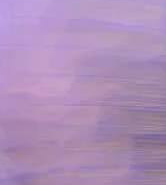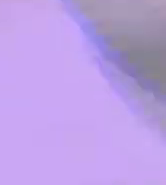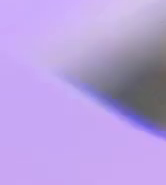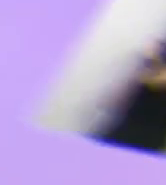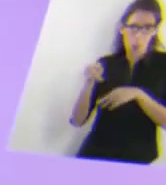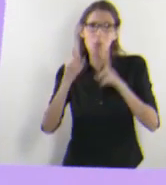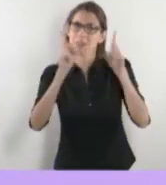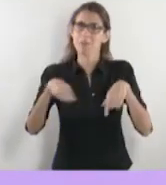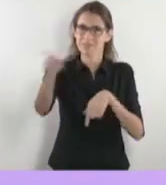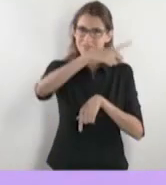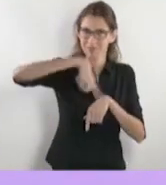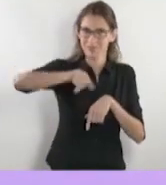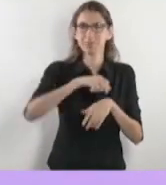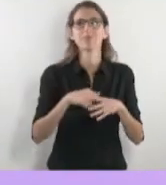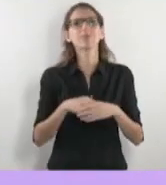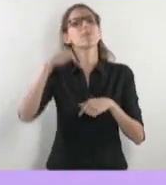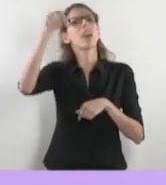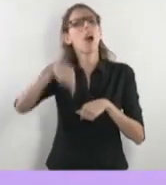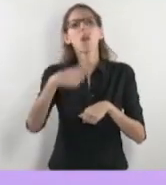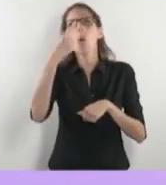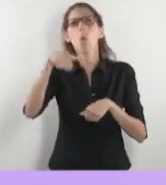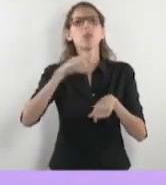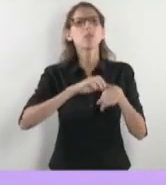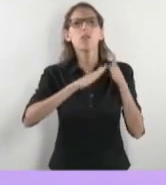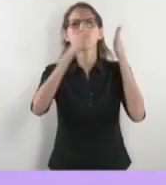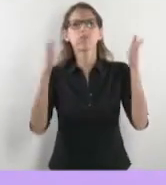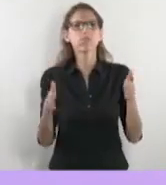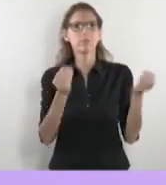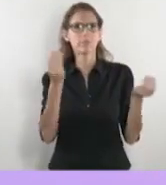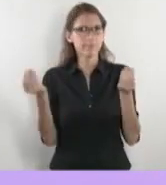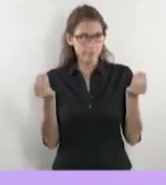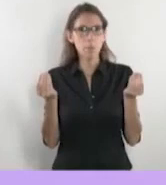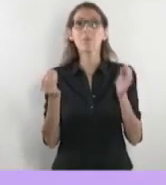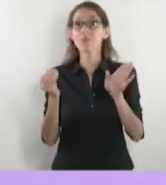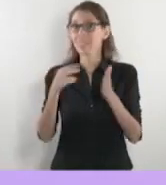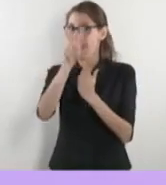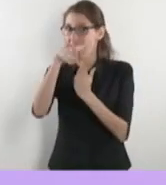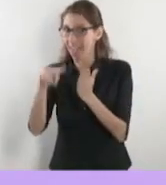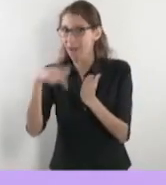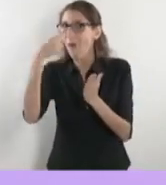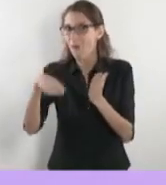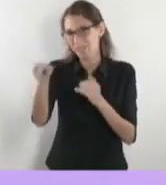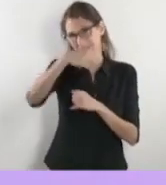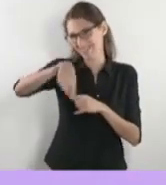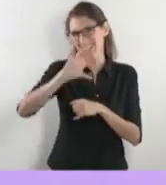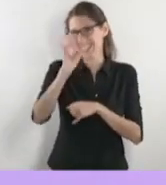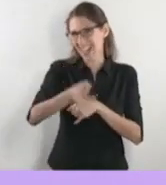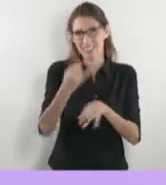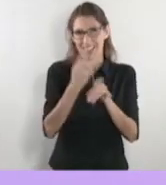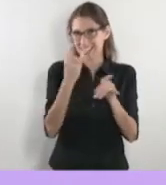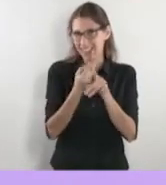nos metemos ahora en este último bloque con antes de la lectura final que ustedes saben que siempre